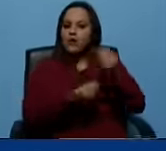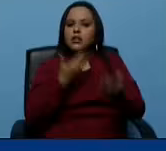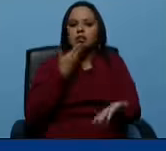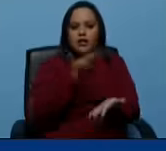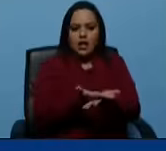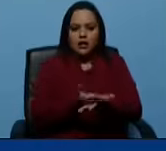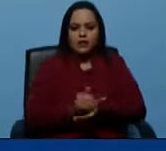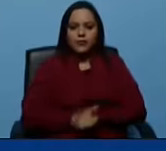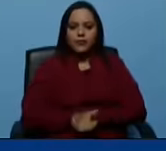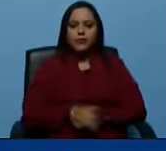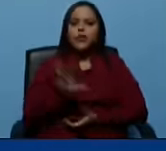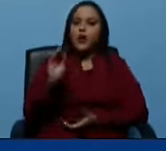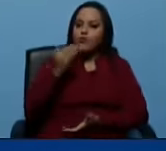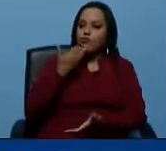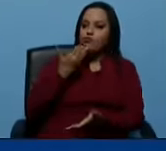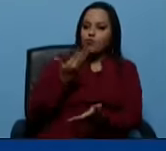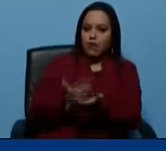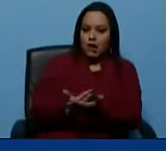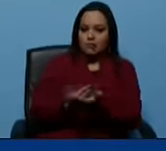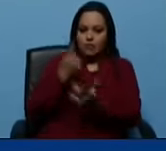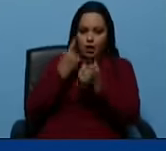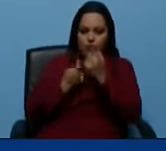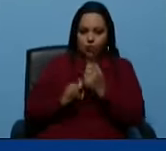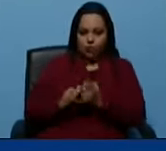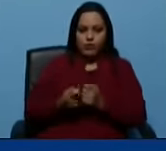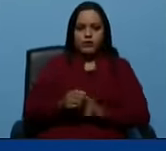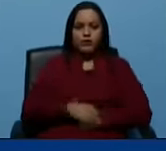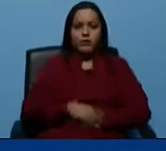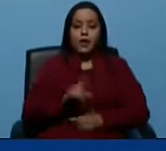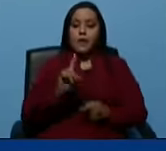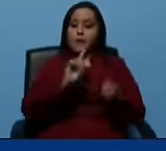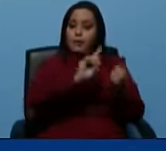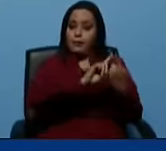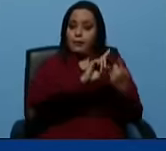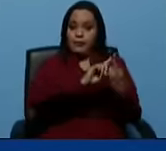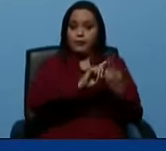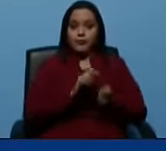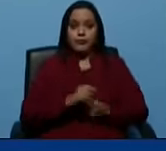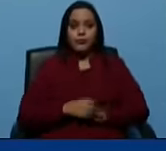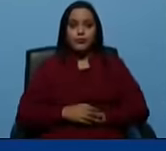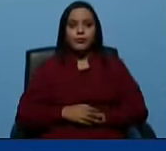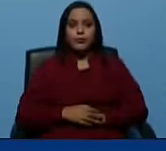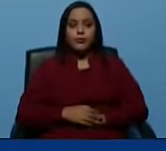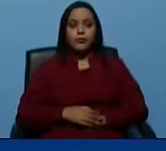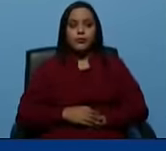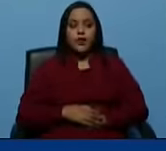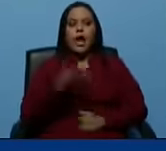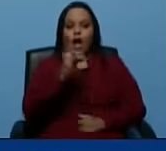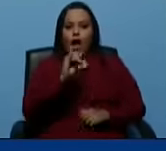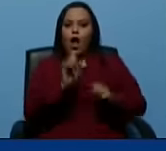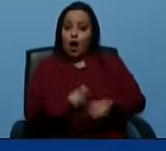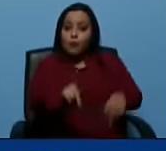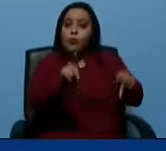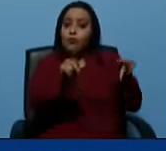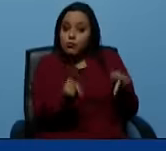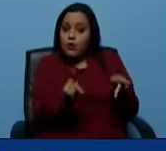Gracias. Bueno, muchas gracias. En primer lugar, tuvieron la oportunidad.